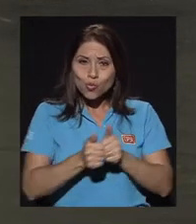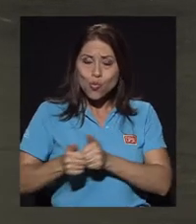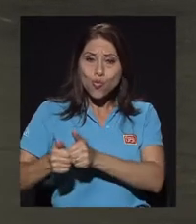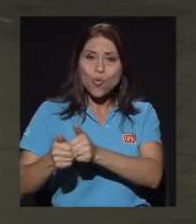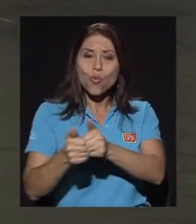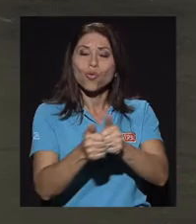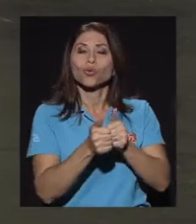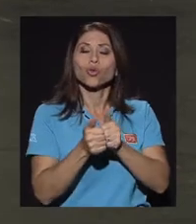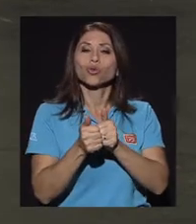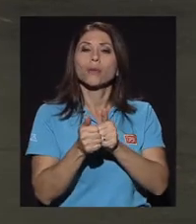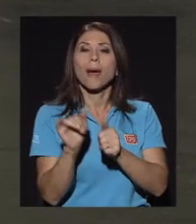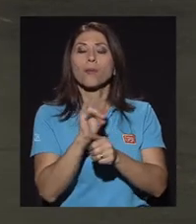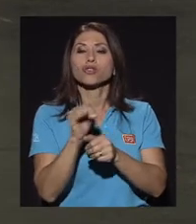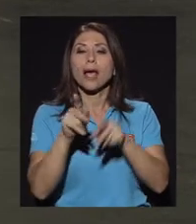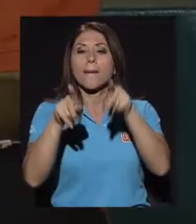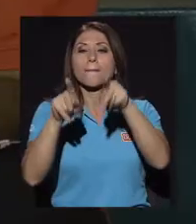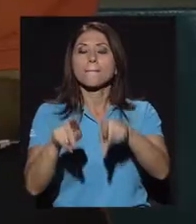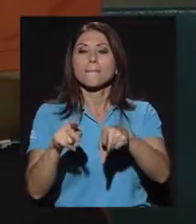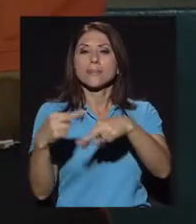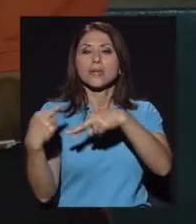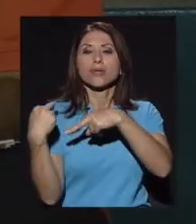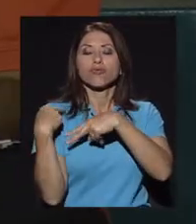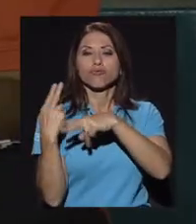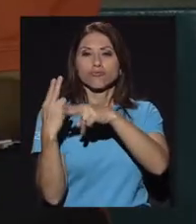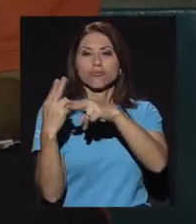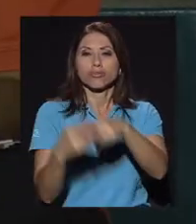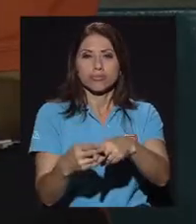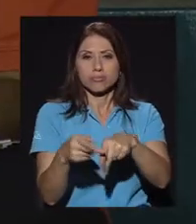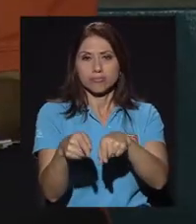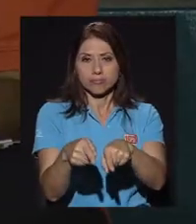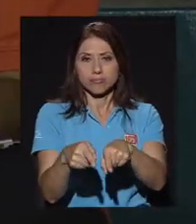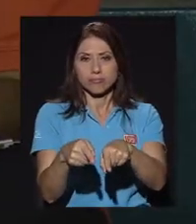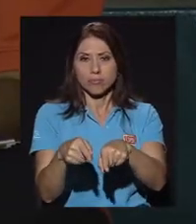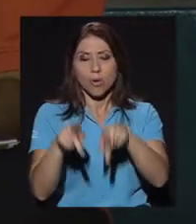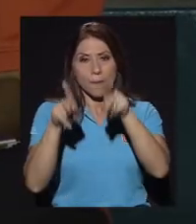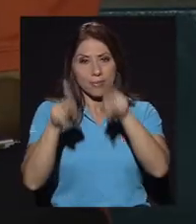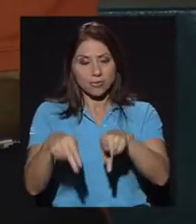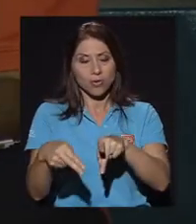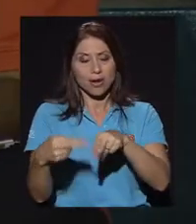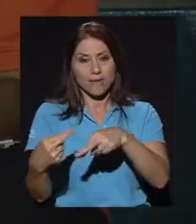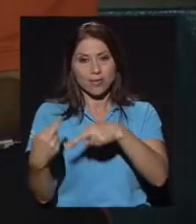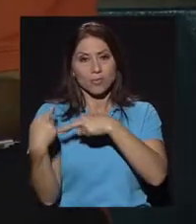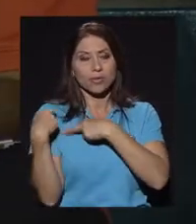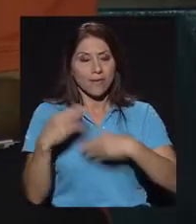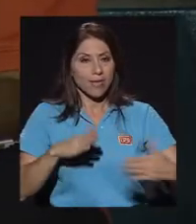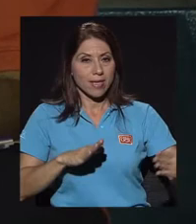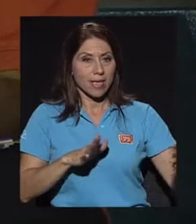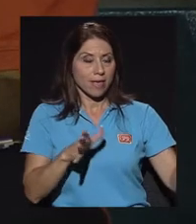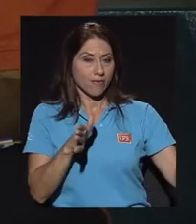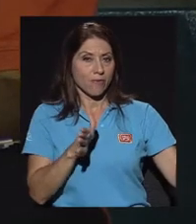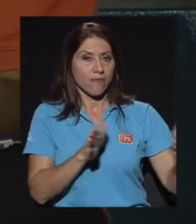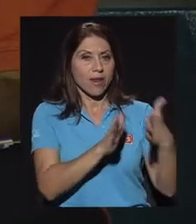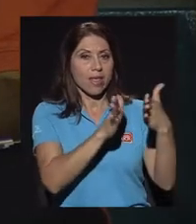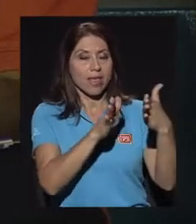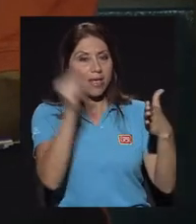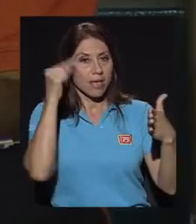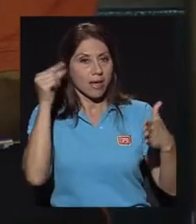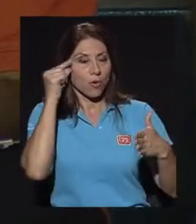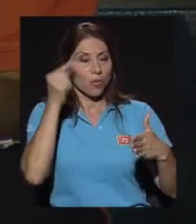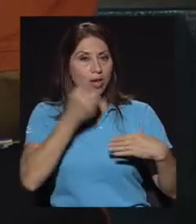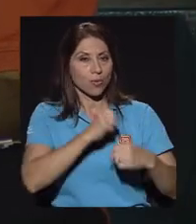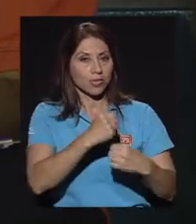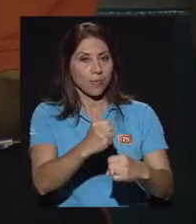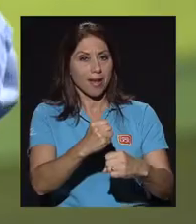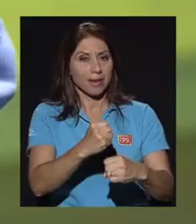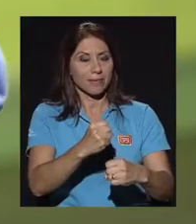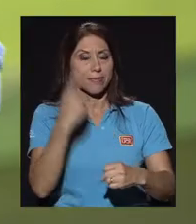a designar un responsable de esa organización frente al gobierno municipal, de modo que nosotros